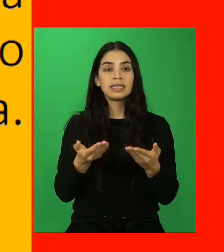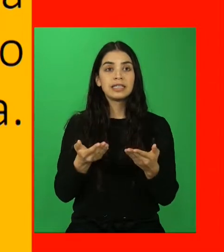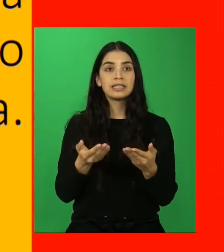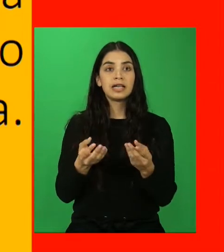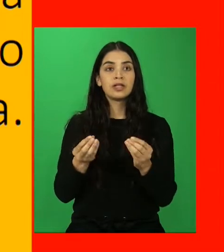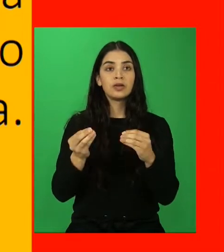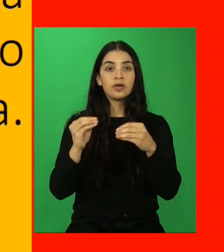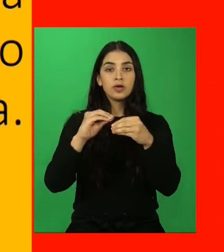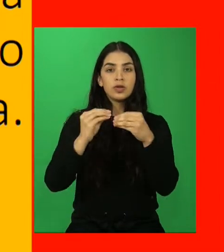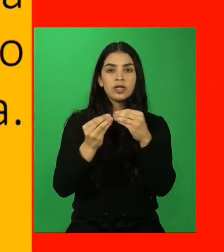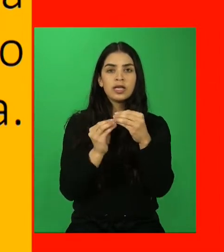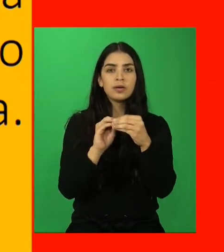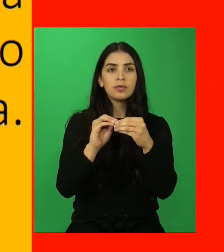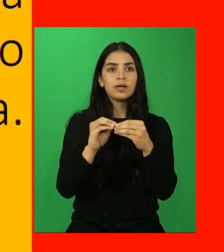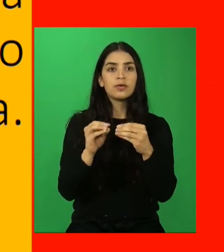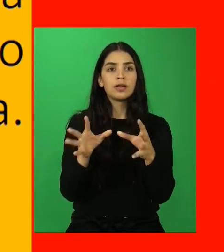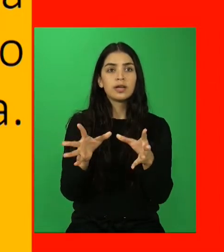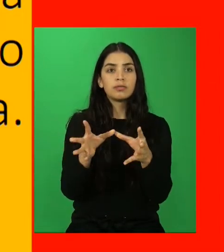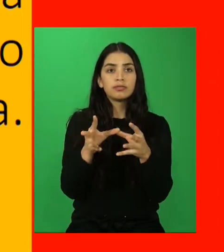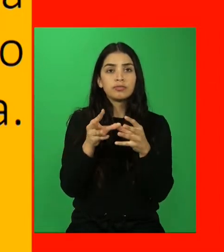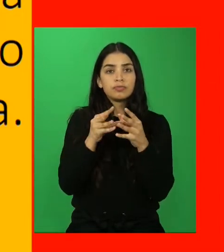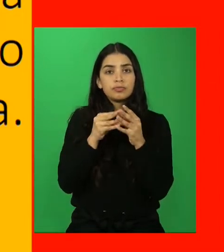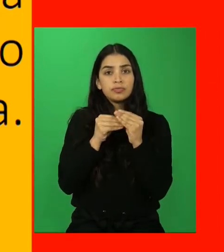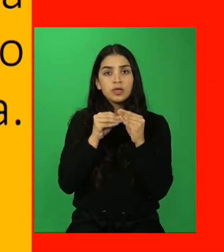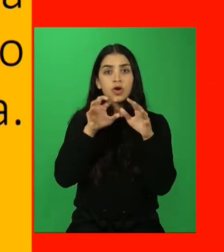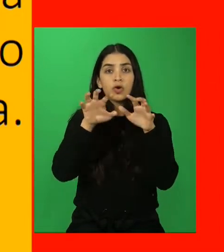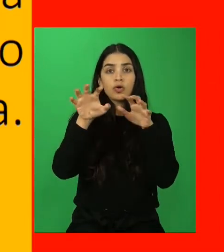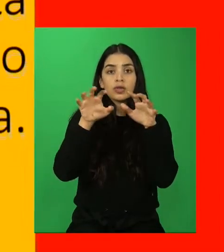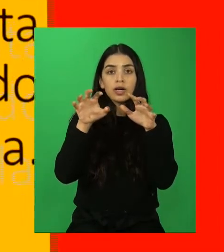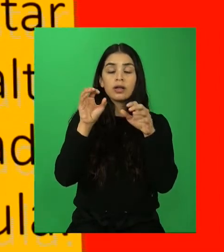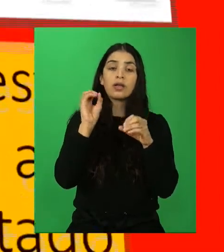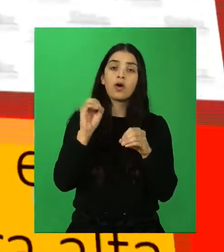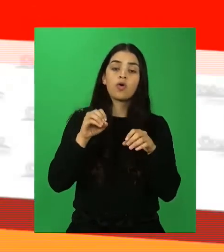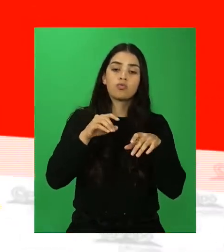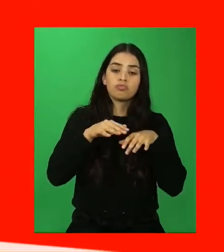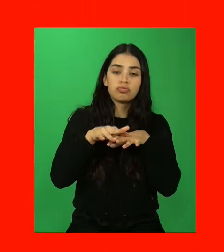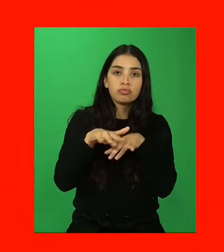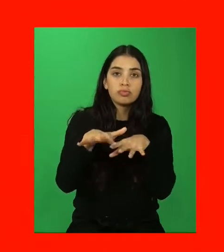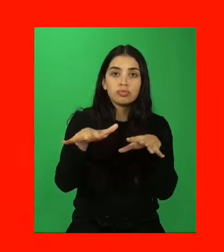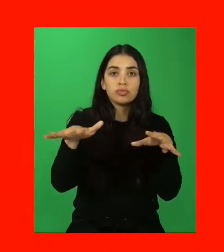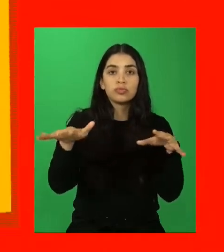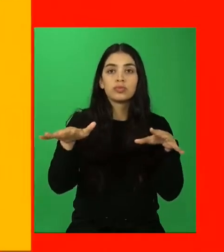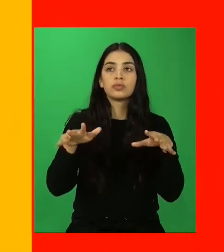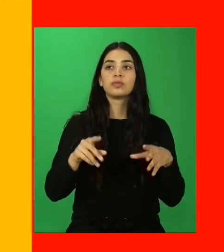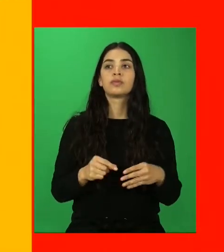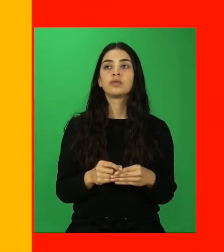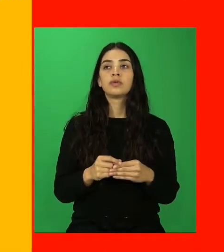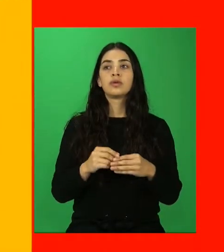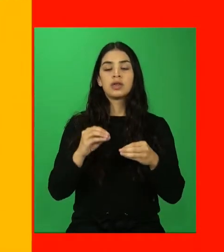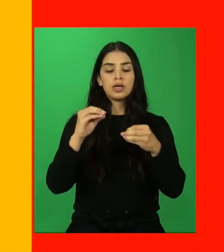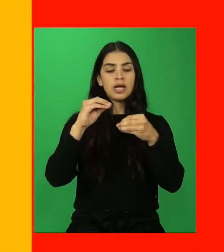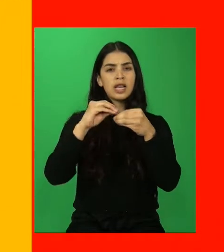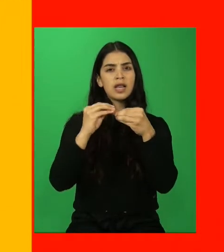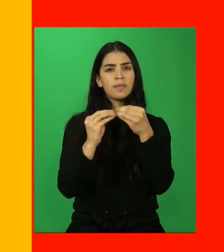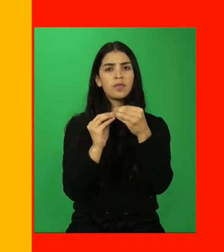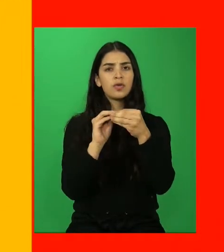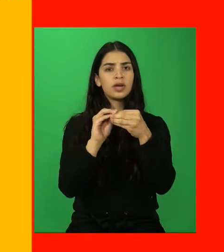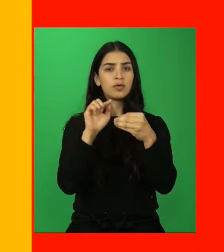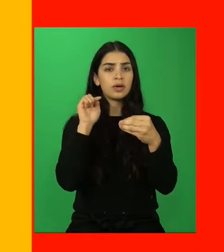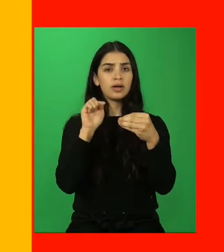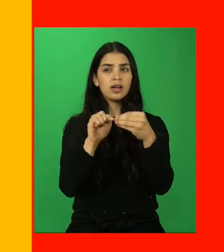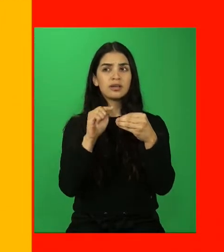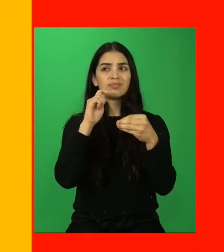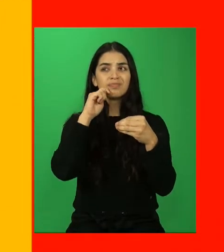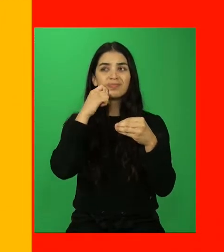cual contrae la materia o la expande. Las moléculas son las que definen